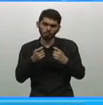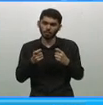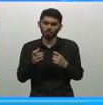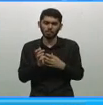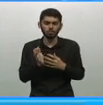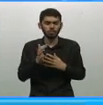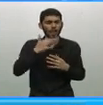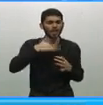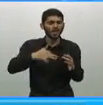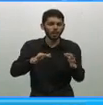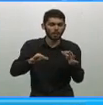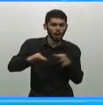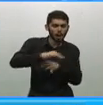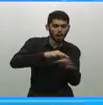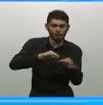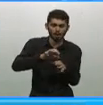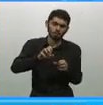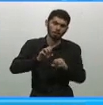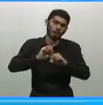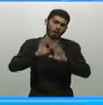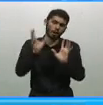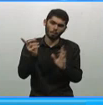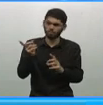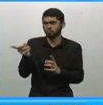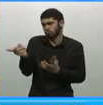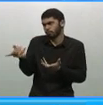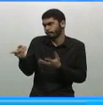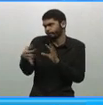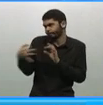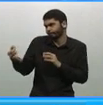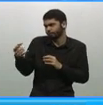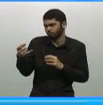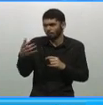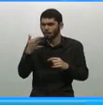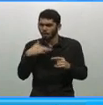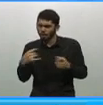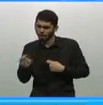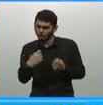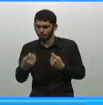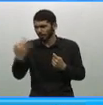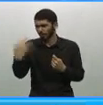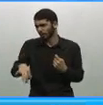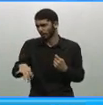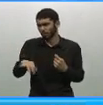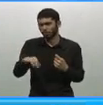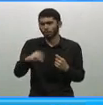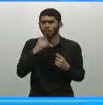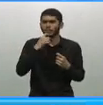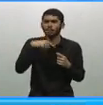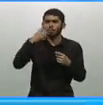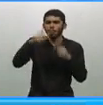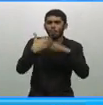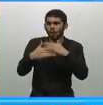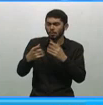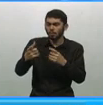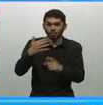tan bien el juego como como como es tu caso que seguramente lo sentís de algo muy inherente a tu personalidad pero me gustaría saber qué